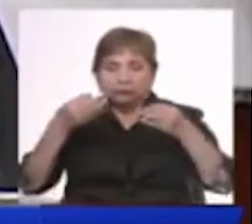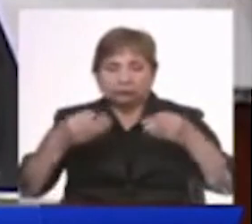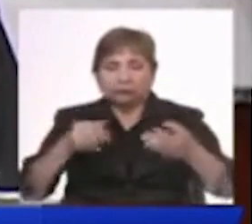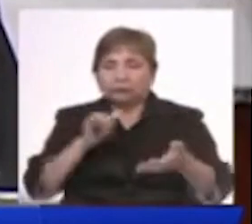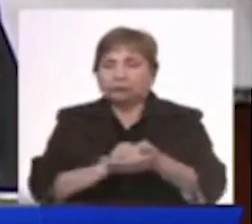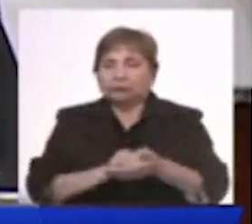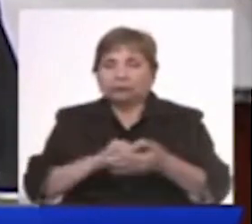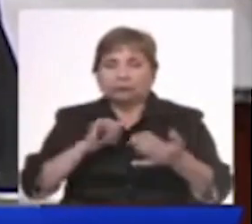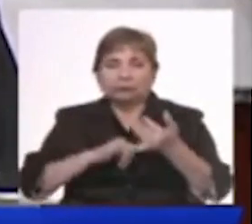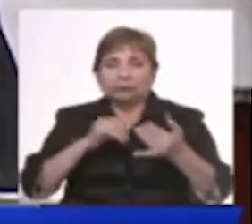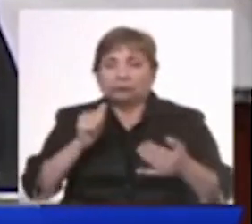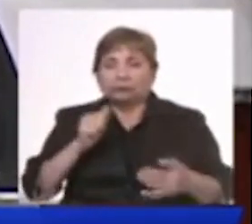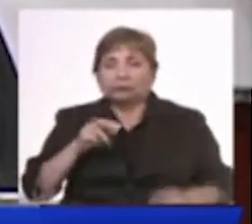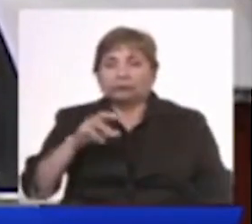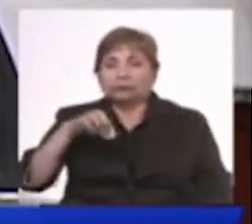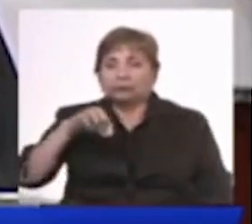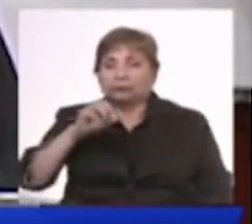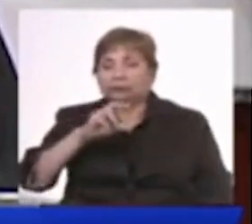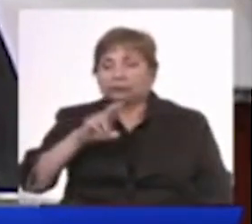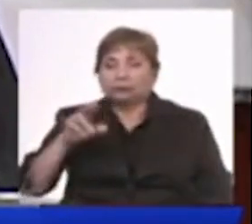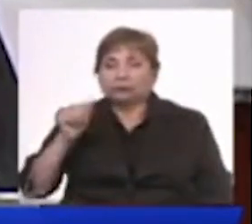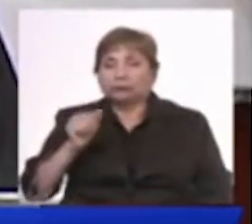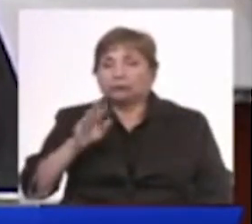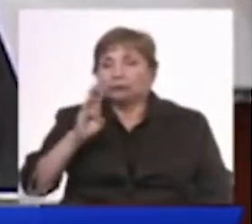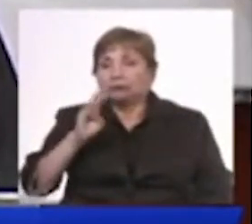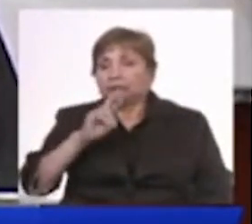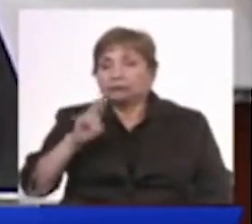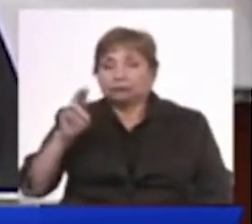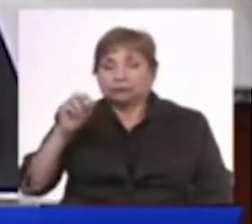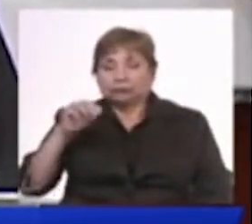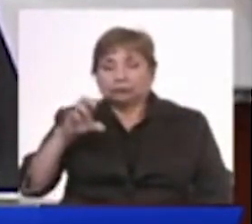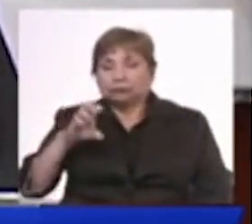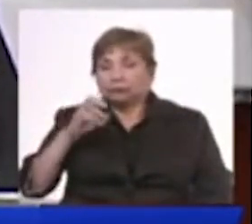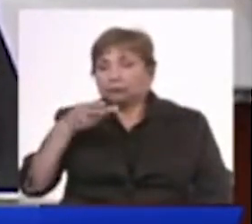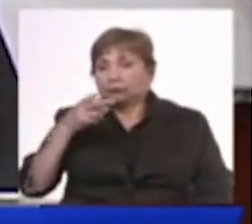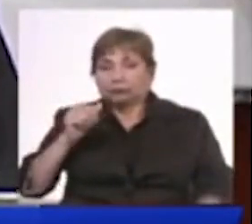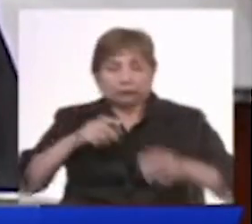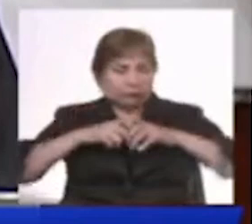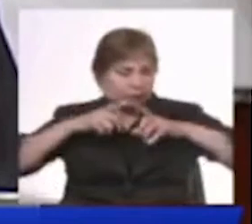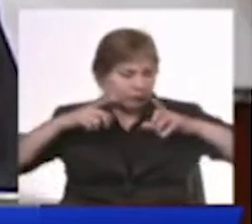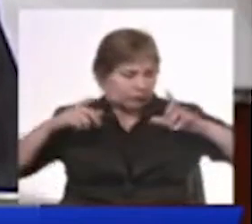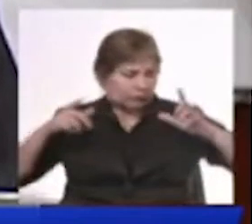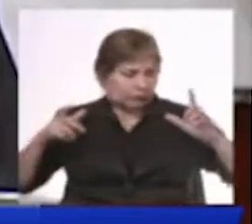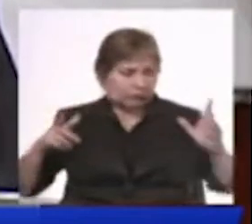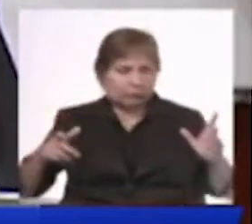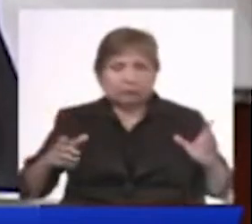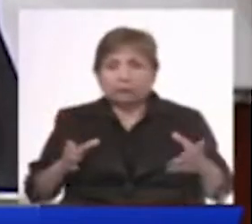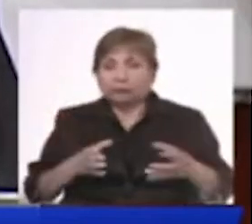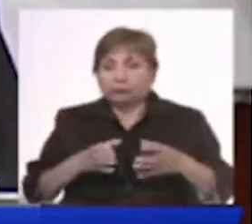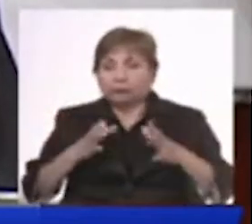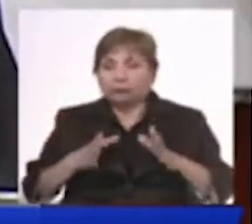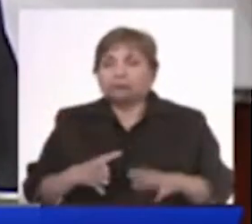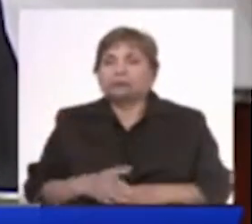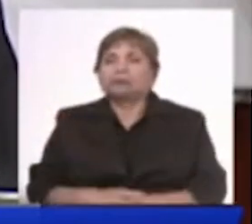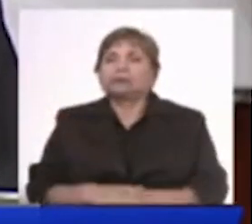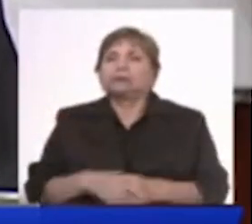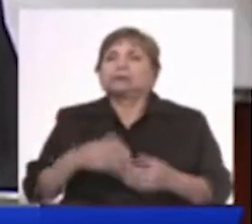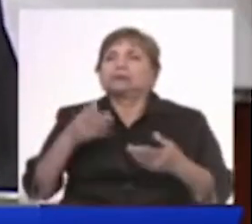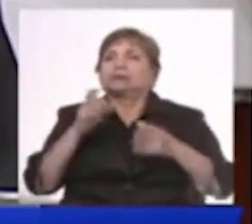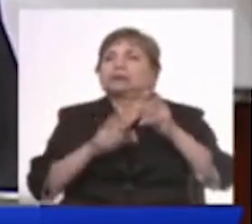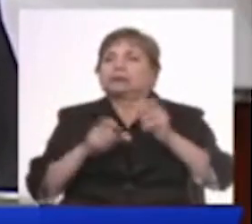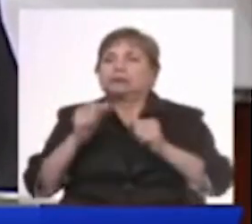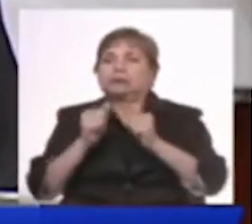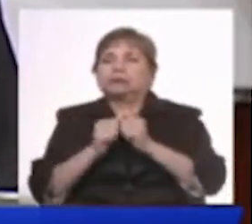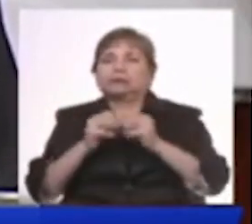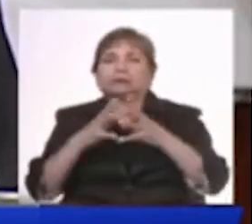que la sala Raúl Porras Barrenechea, que es una sala de la más amplia que se utiliza para comisiones, los usuarios